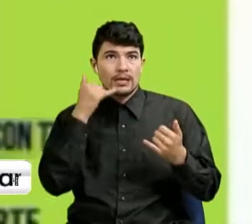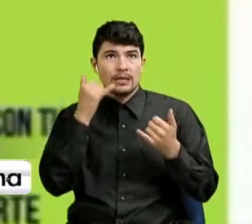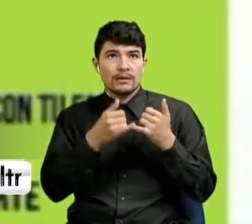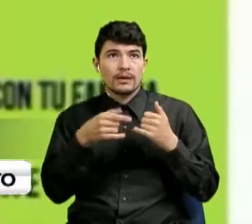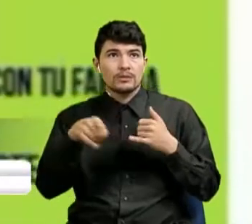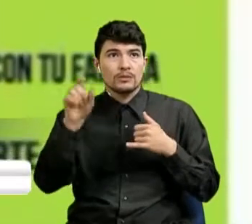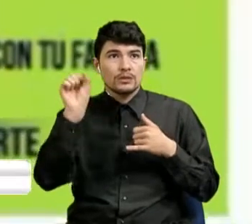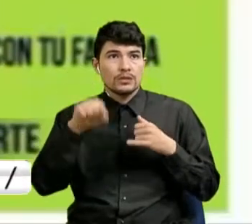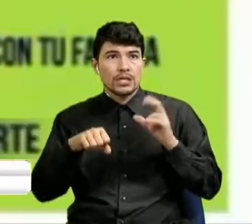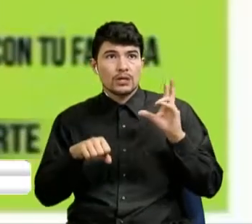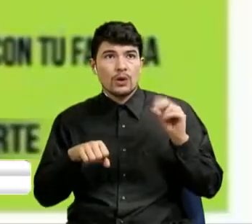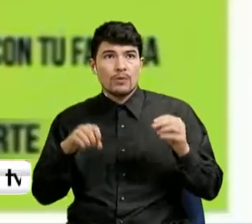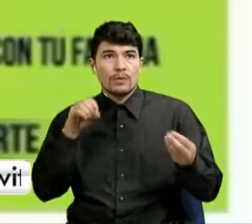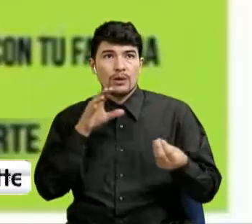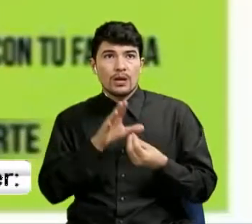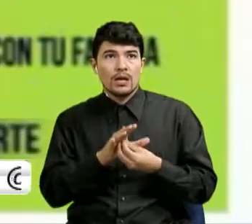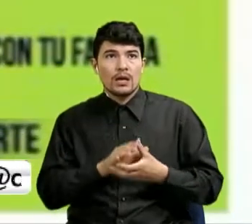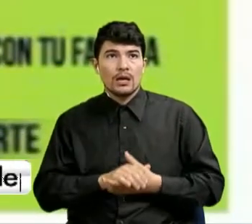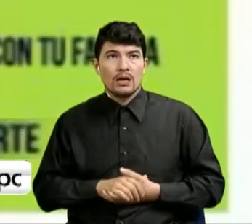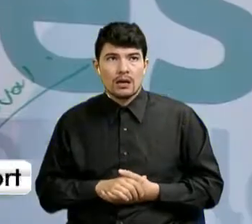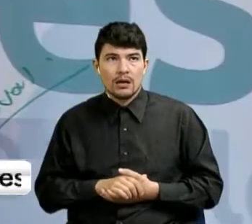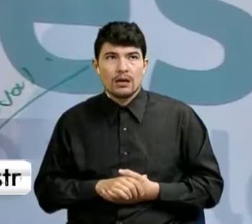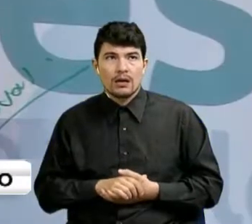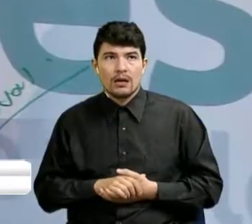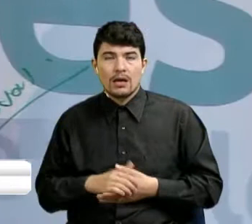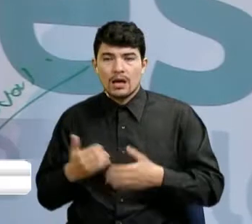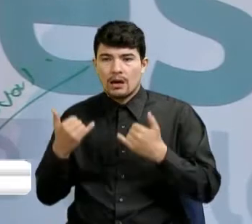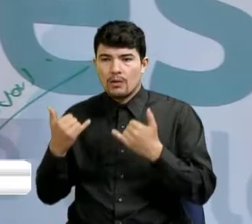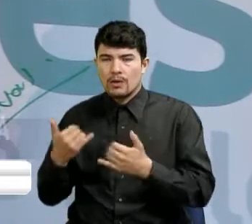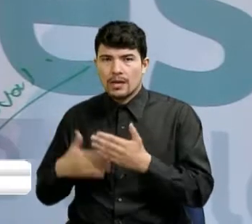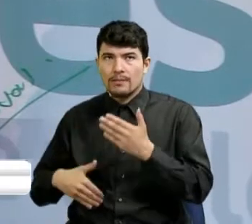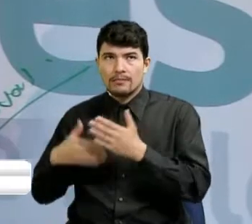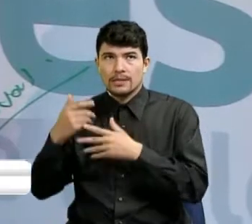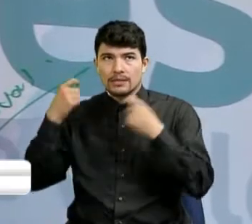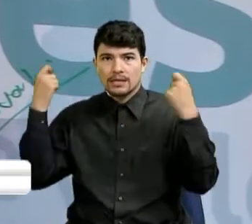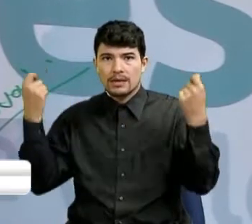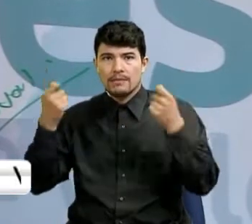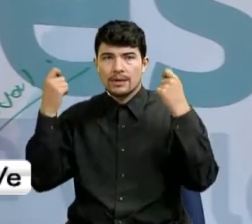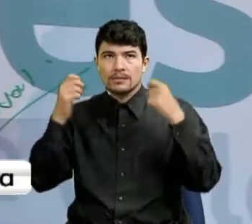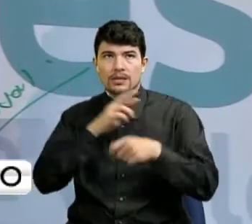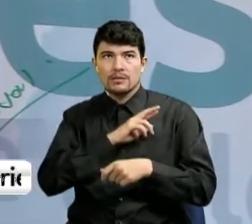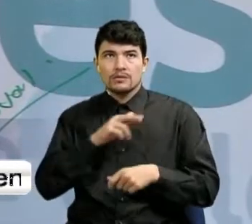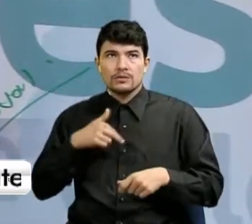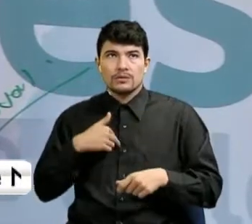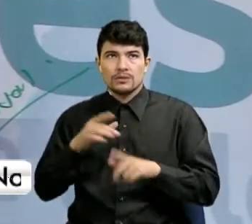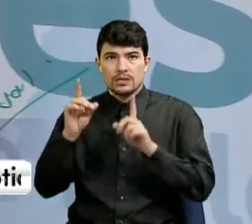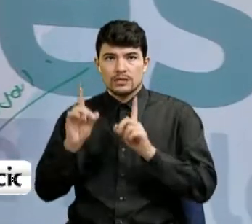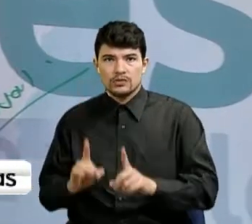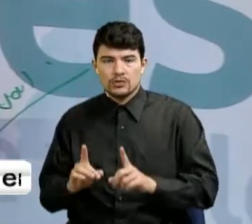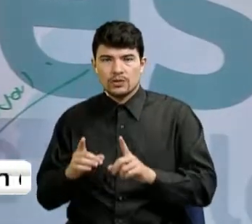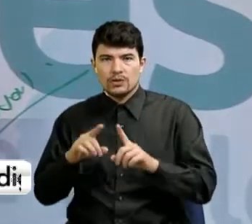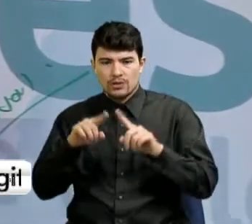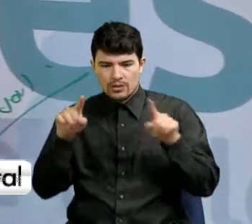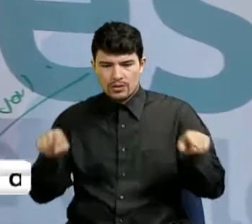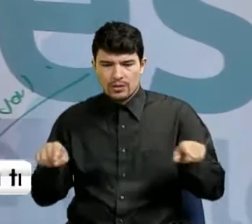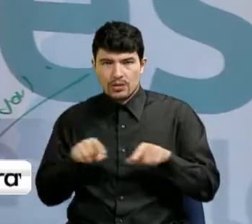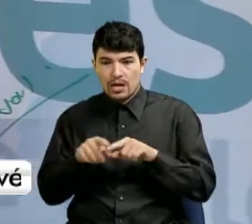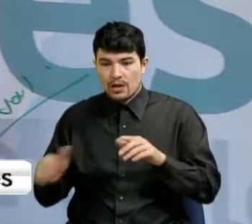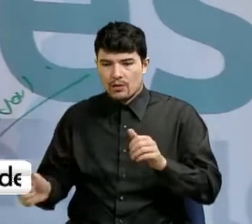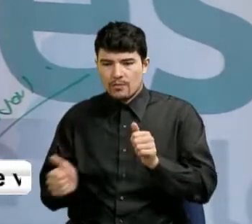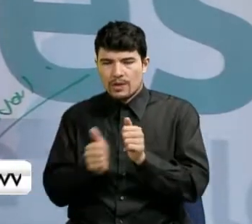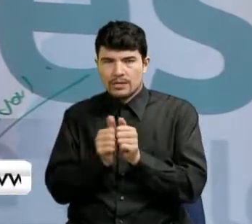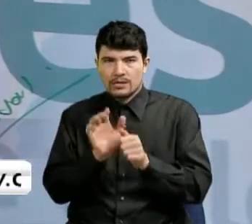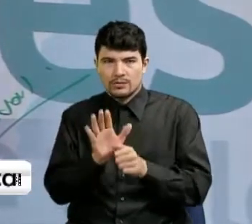están siendo violentadas como estrategia para iniciar esta campaña decidimos en ver los volantes junto con la factura el